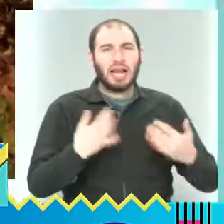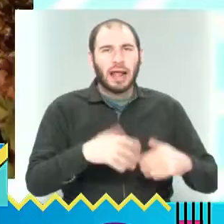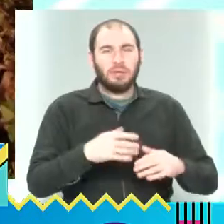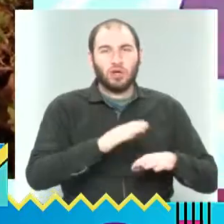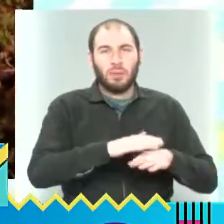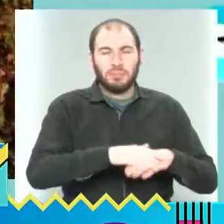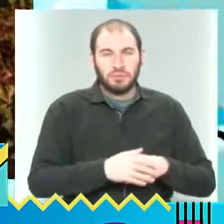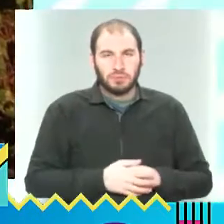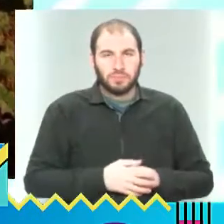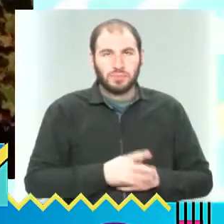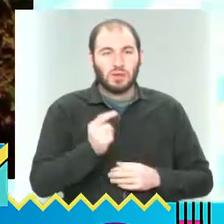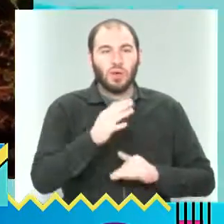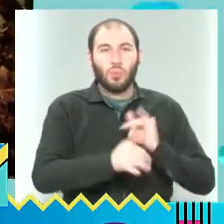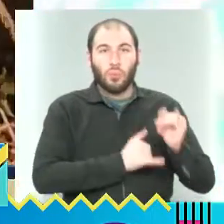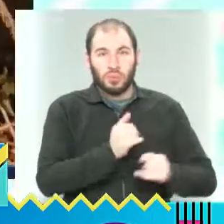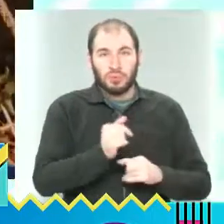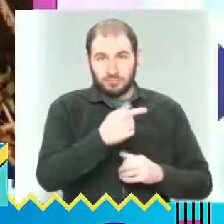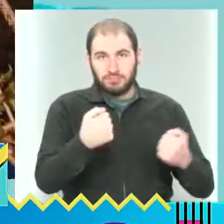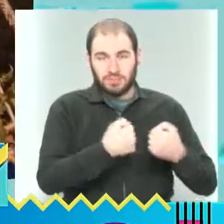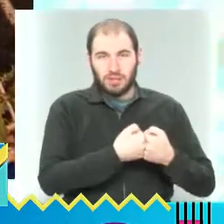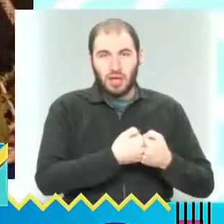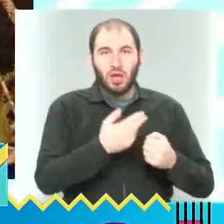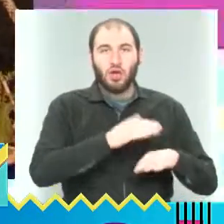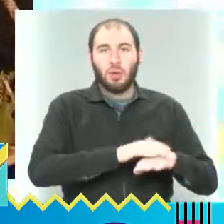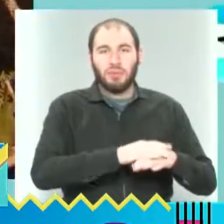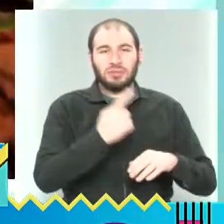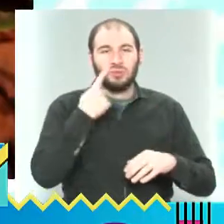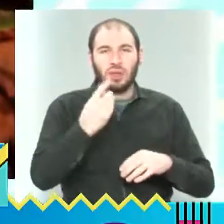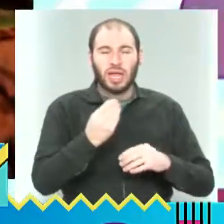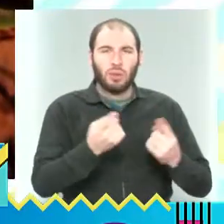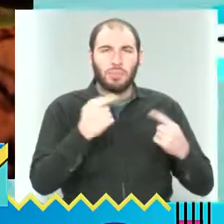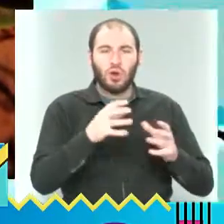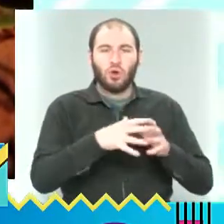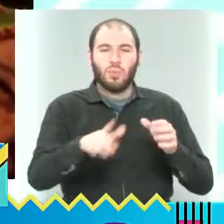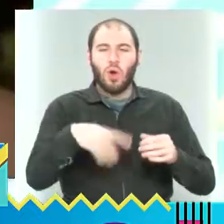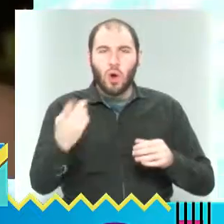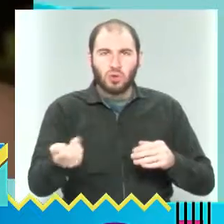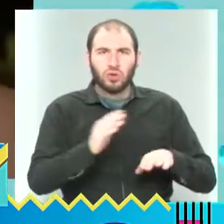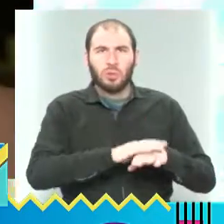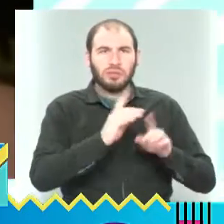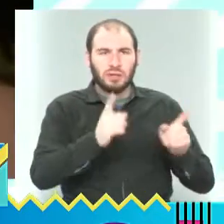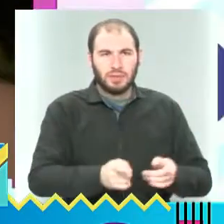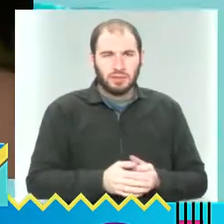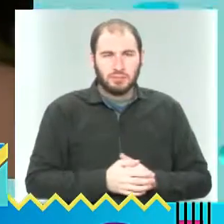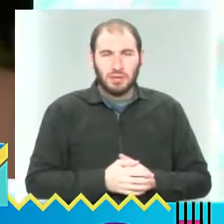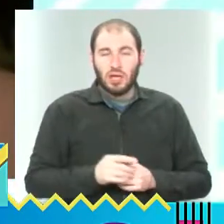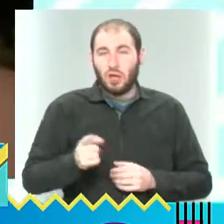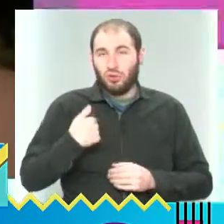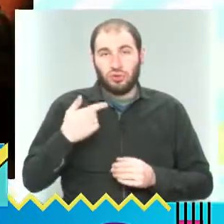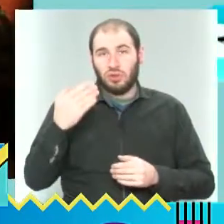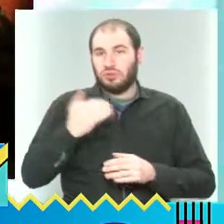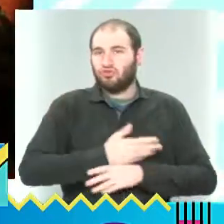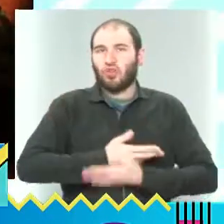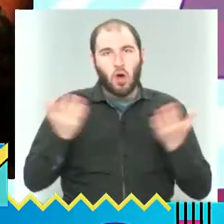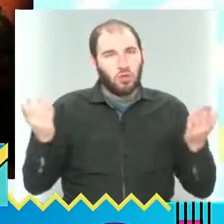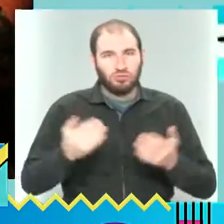este compromiso y hablamos de alguna forma, estamos de acuerdo con el compromiso del ciudadano, pero ¿qué otros organismos deben comprometerse? Bueno, por eso, tenemos que ir a todas las escalas